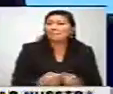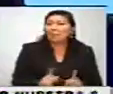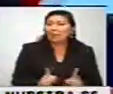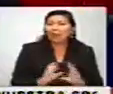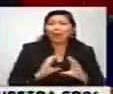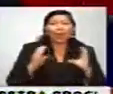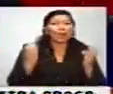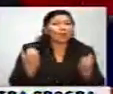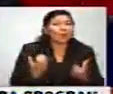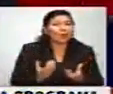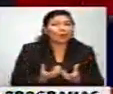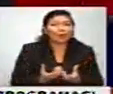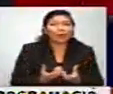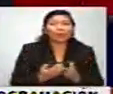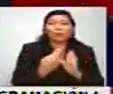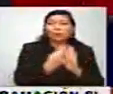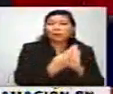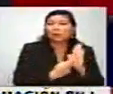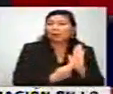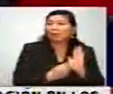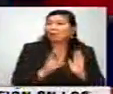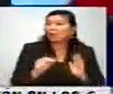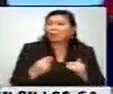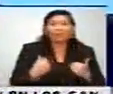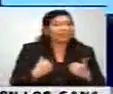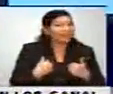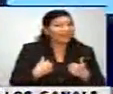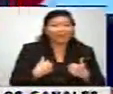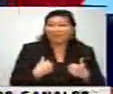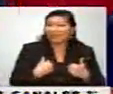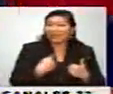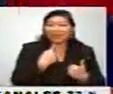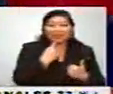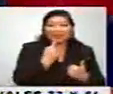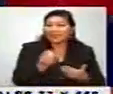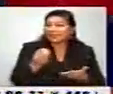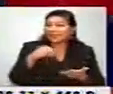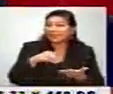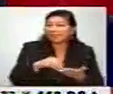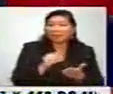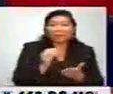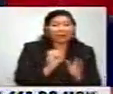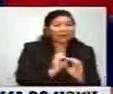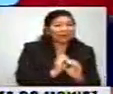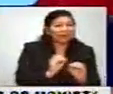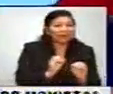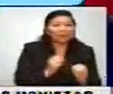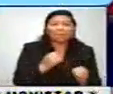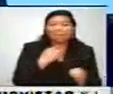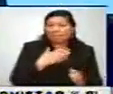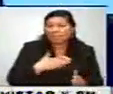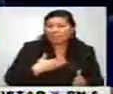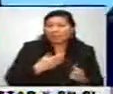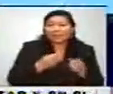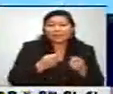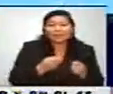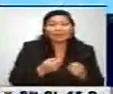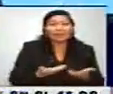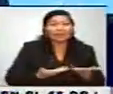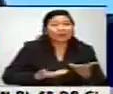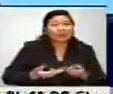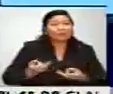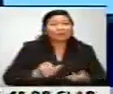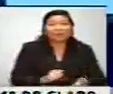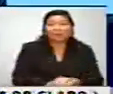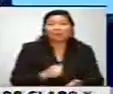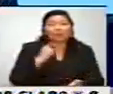el Congreso de la República en su reglamento no tenía ninguna forma, no había incorporado ese mandato de poderles exigir la rendición de